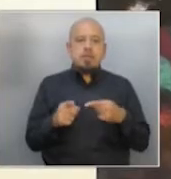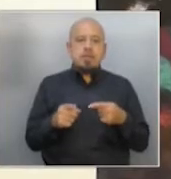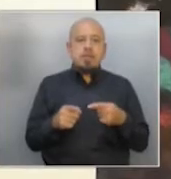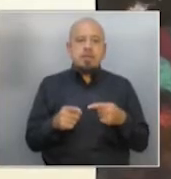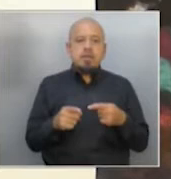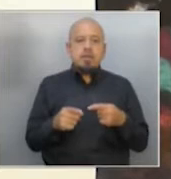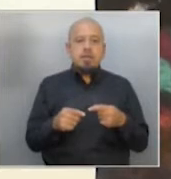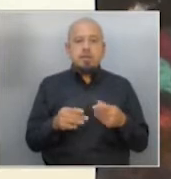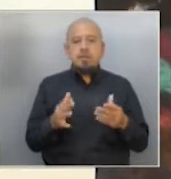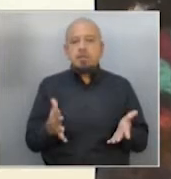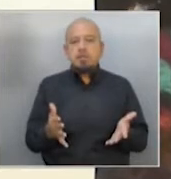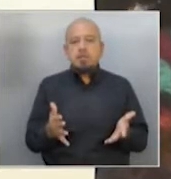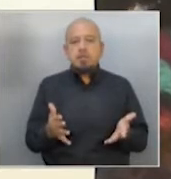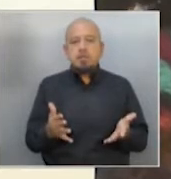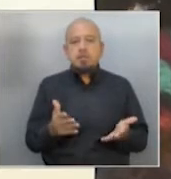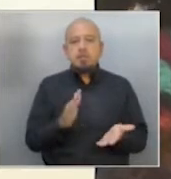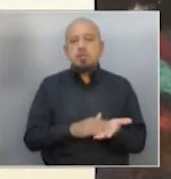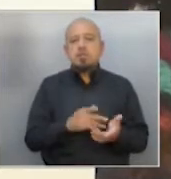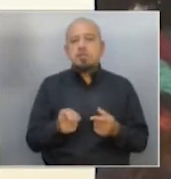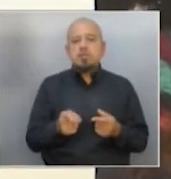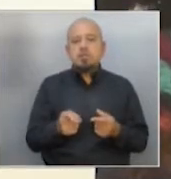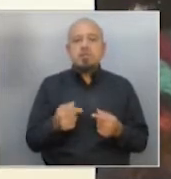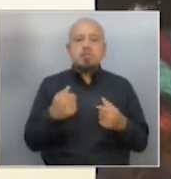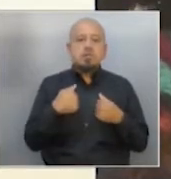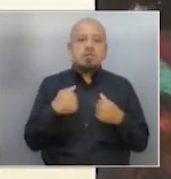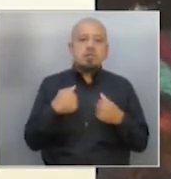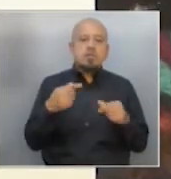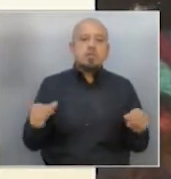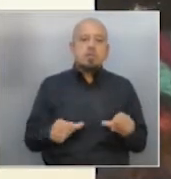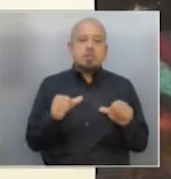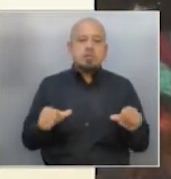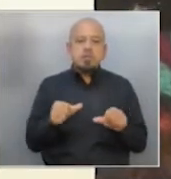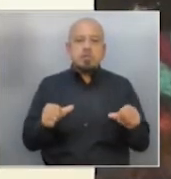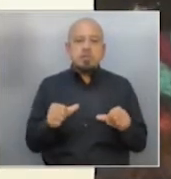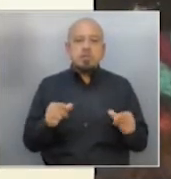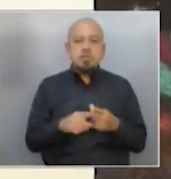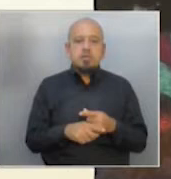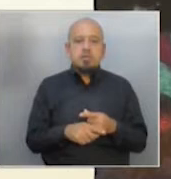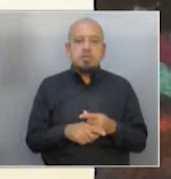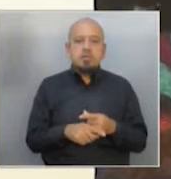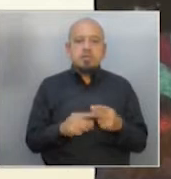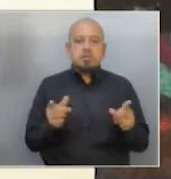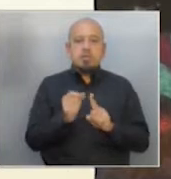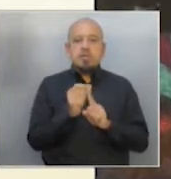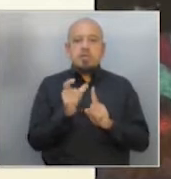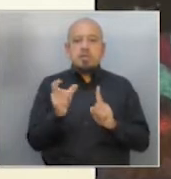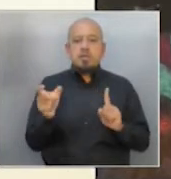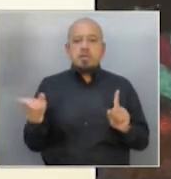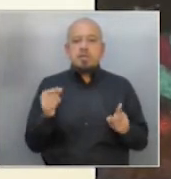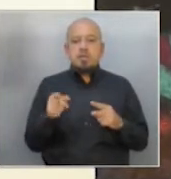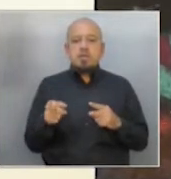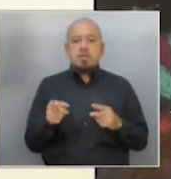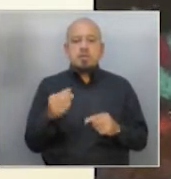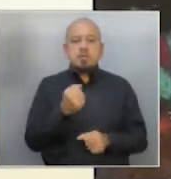porque efectivamente es un material con el que yo venía experimentando, pero no, la escala, por ejemplo, de los paneles, el trabajo intenso con